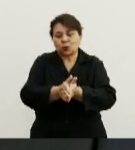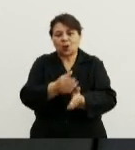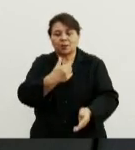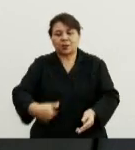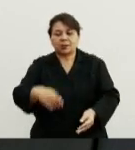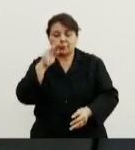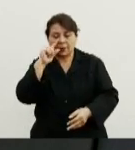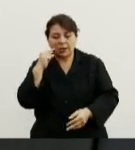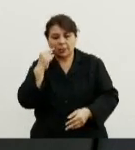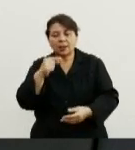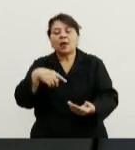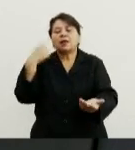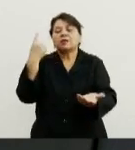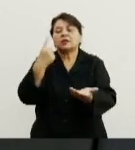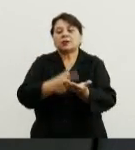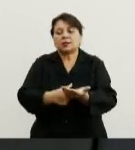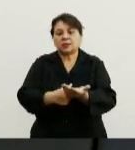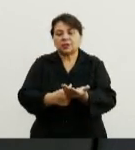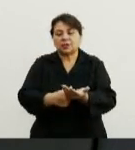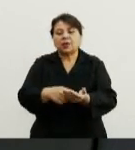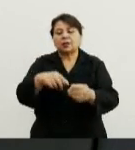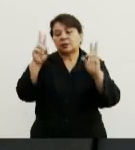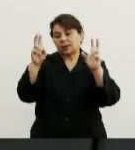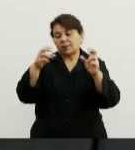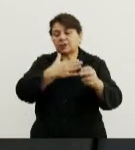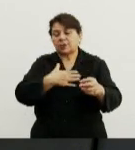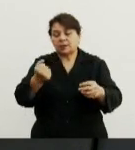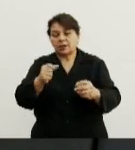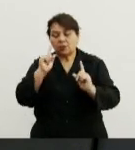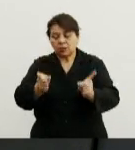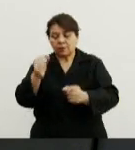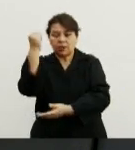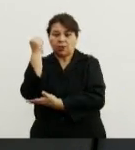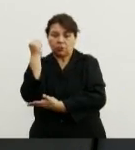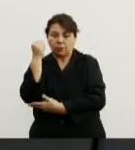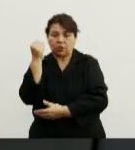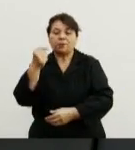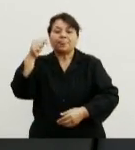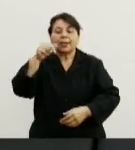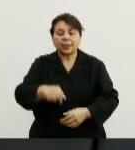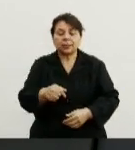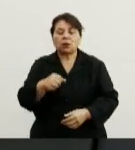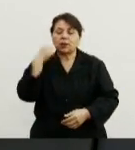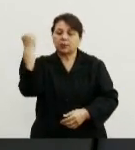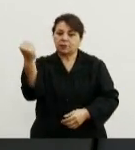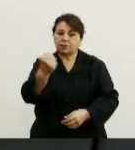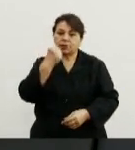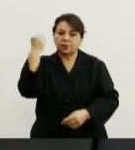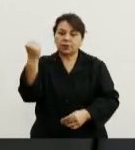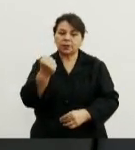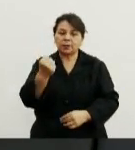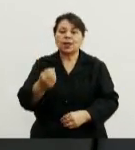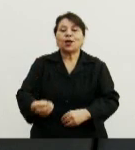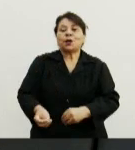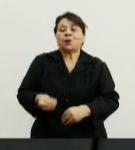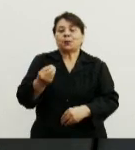acciones a seguir desde los sanitarios pero también desde lo económico dicho esto es importante establecer que en